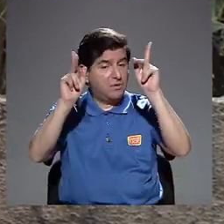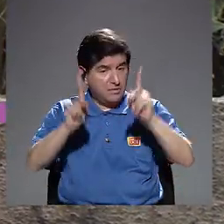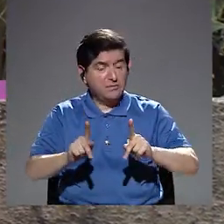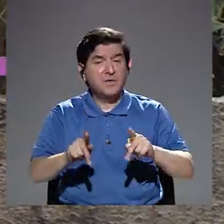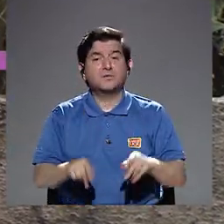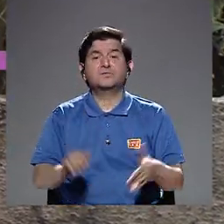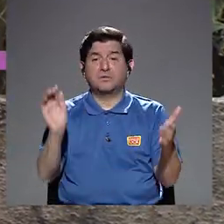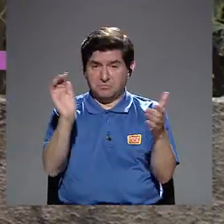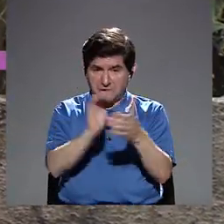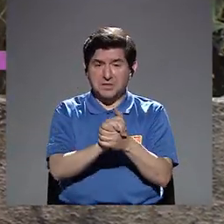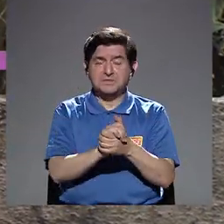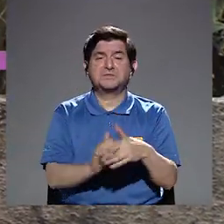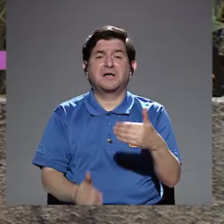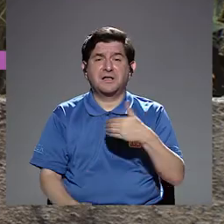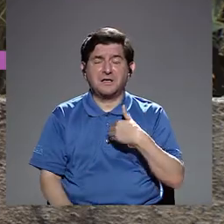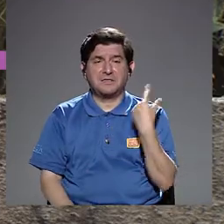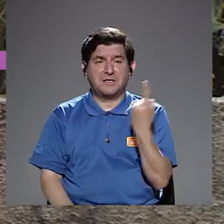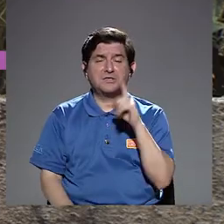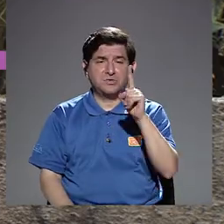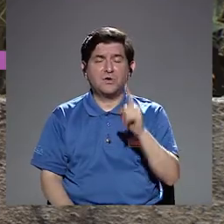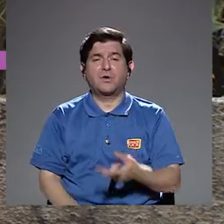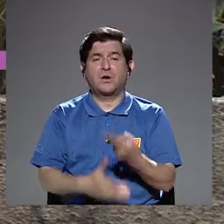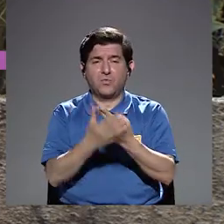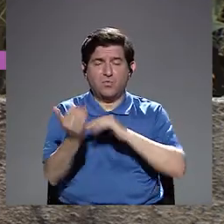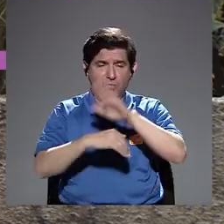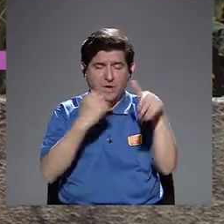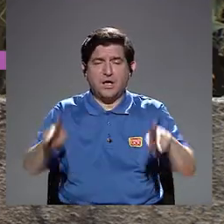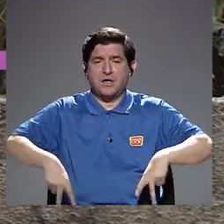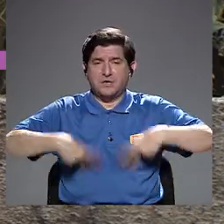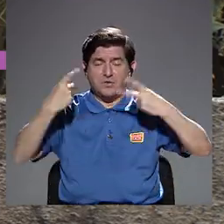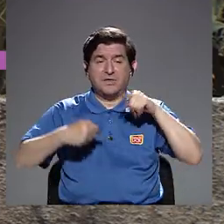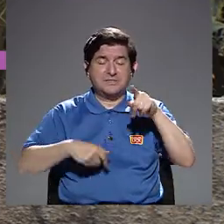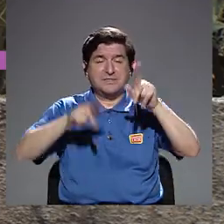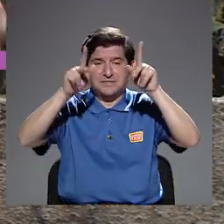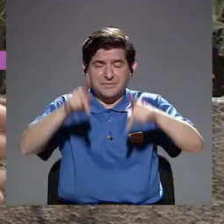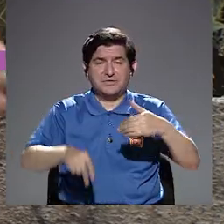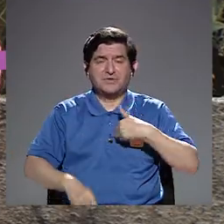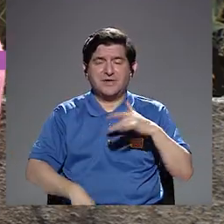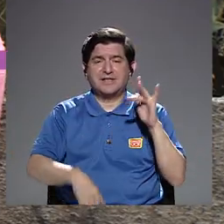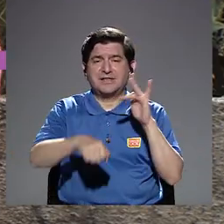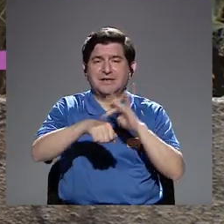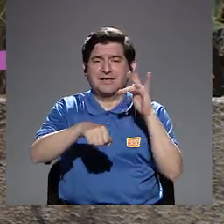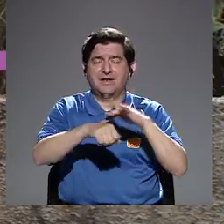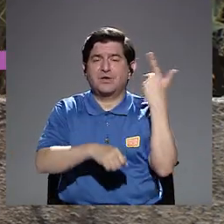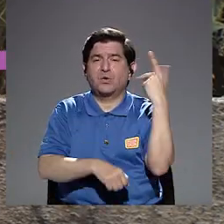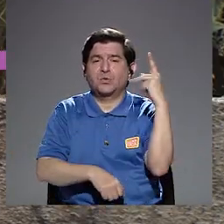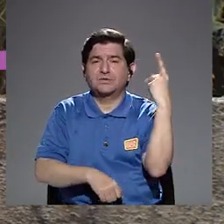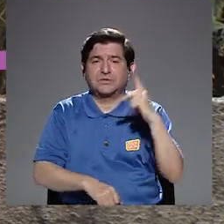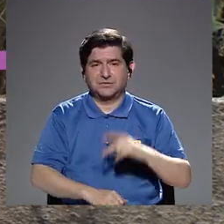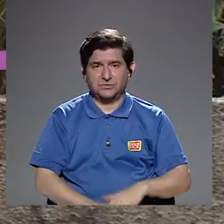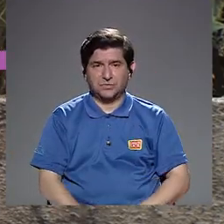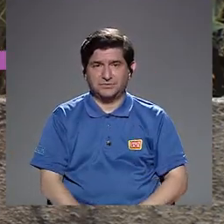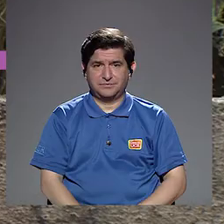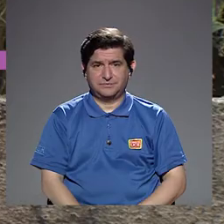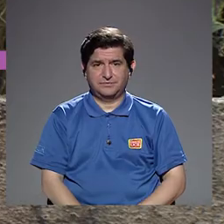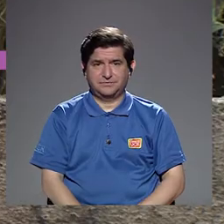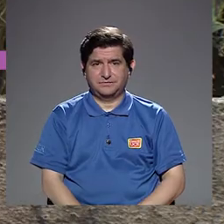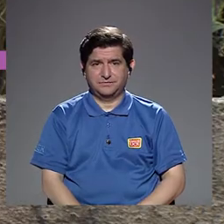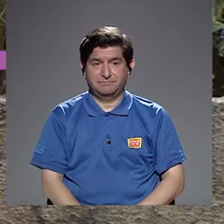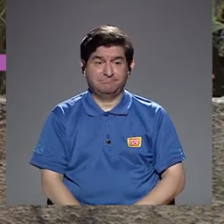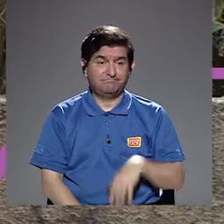una persona casada que tenga solo una pareja en toda su vida. Si en algún momento esa pareja tuvo un contacto de riesgo,